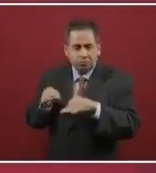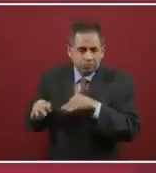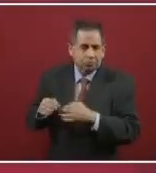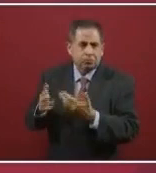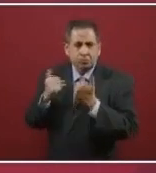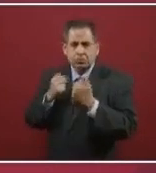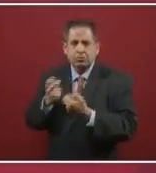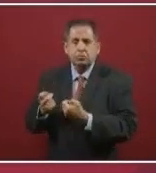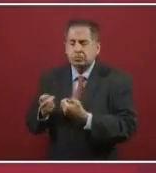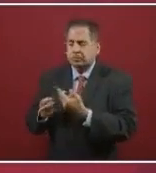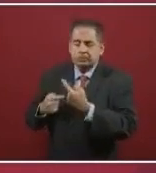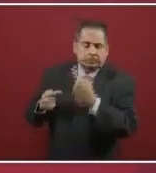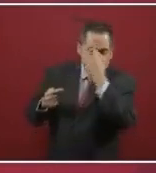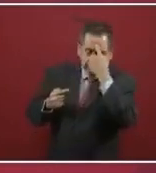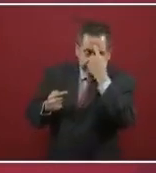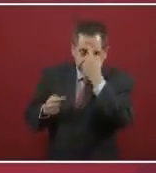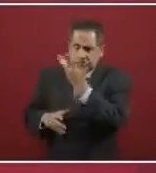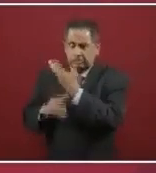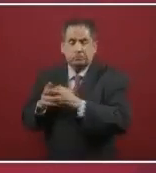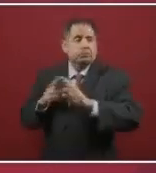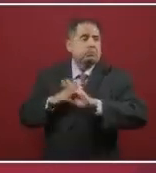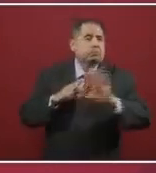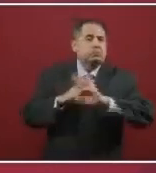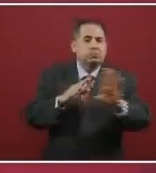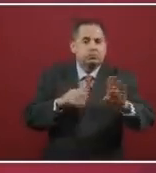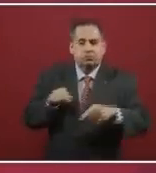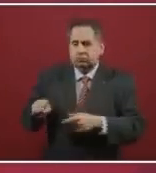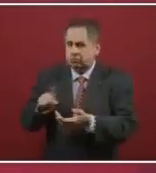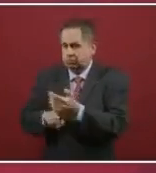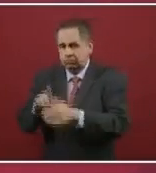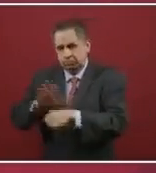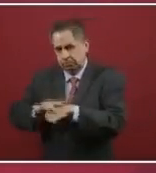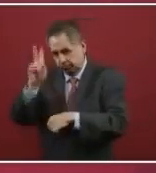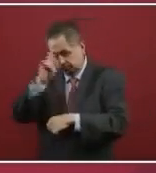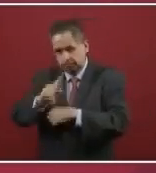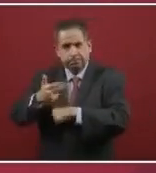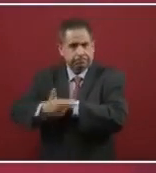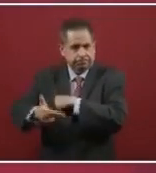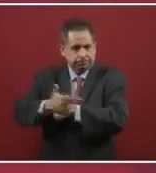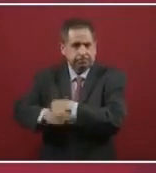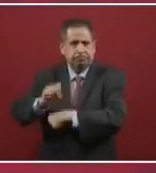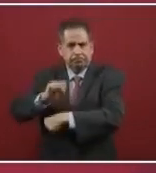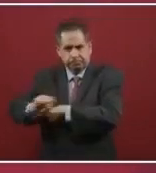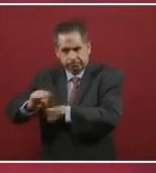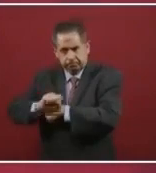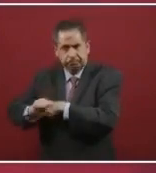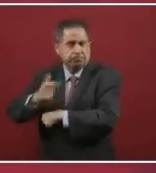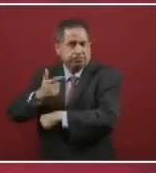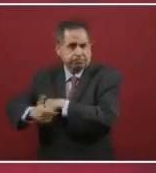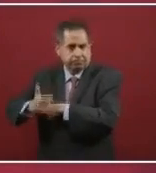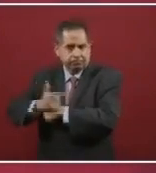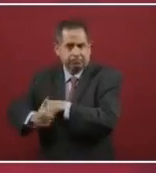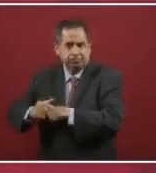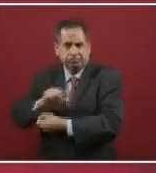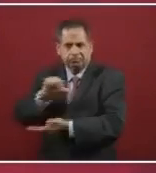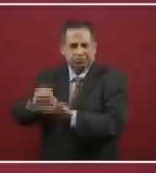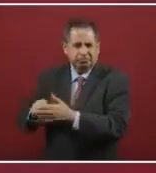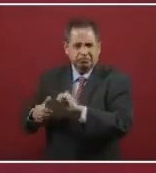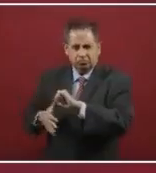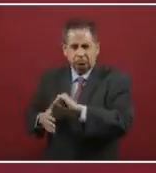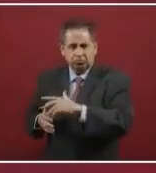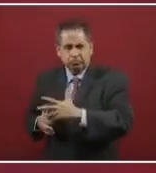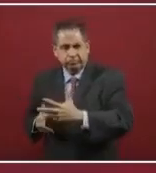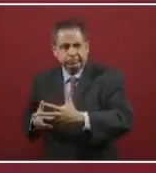que existen en Honduras, en El Salvador, en Guatemala, en Centroamérica.